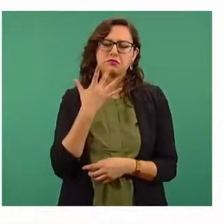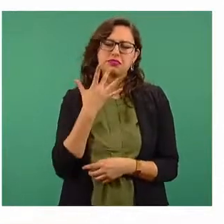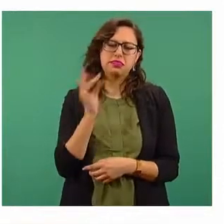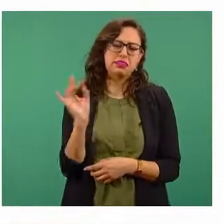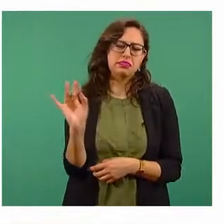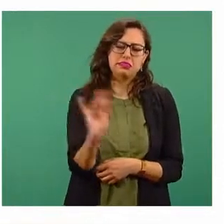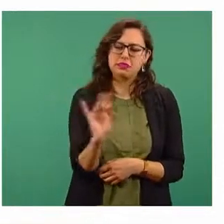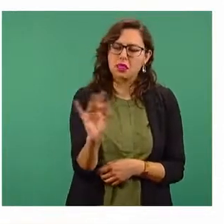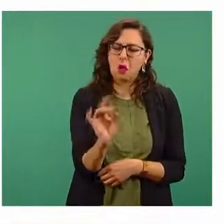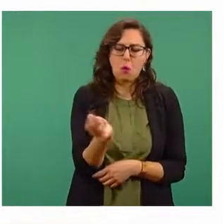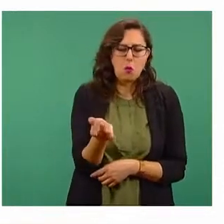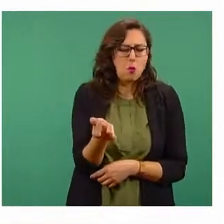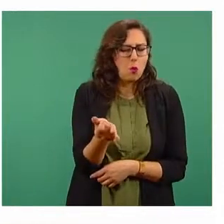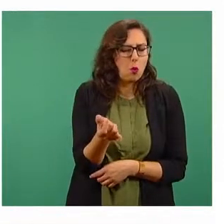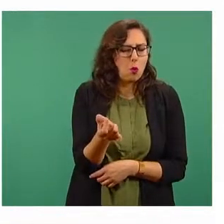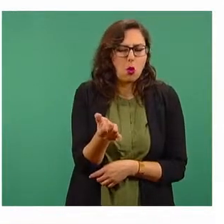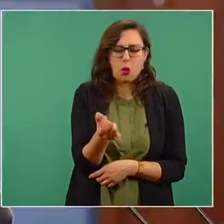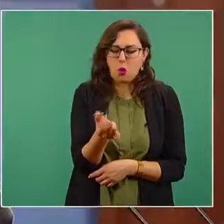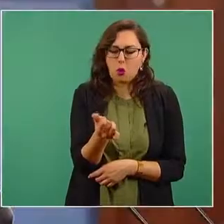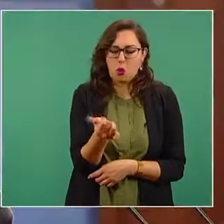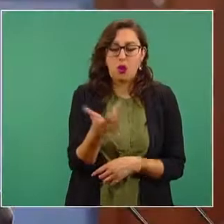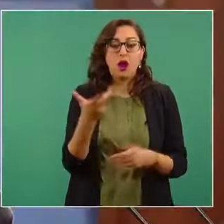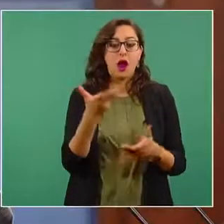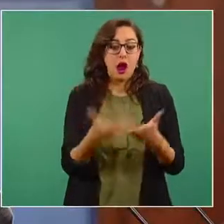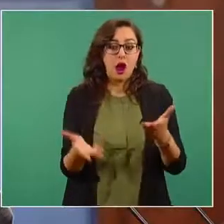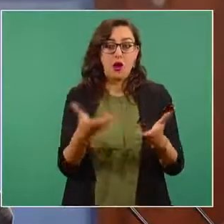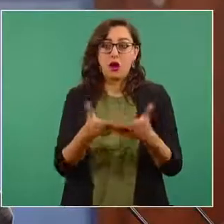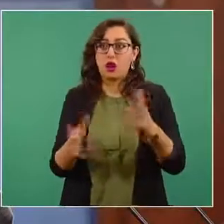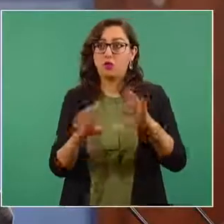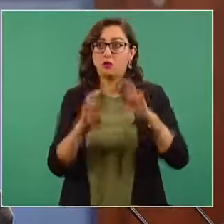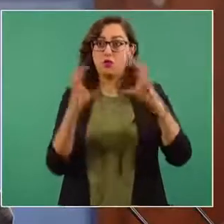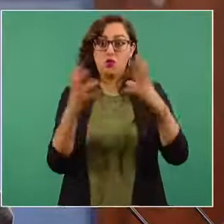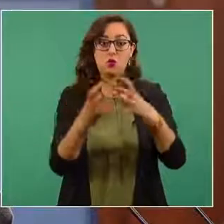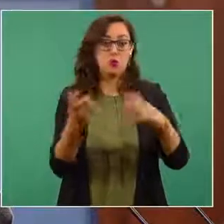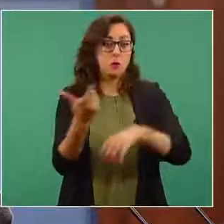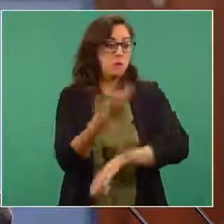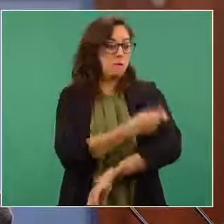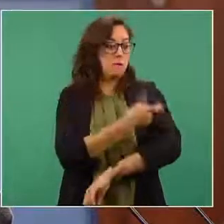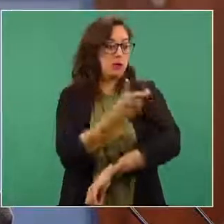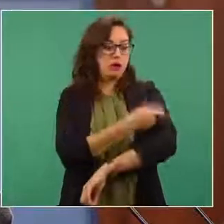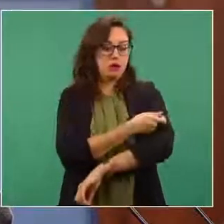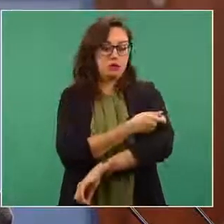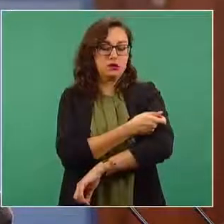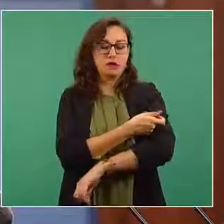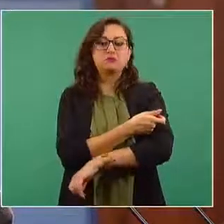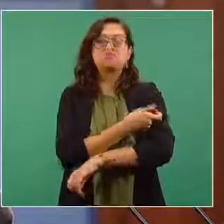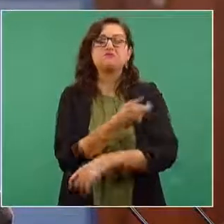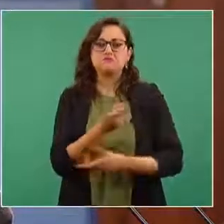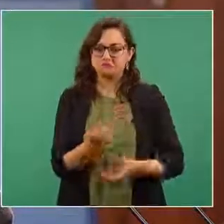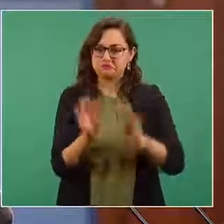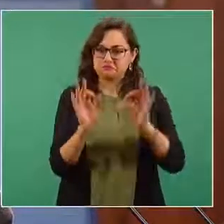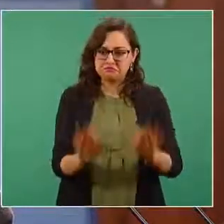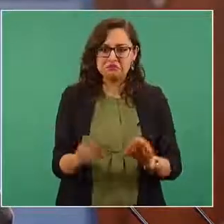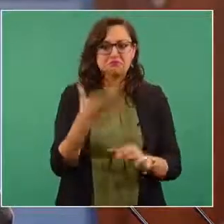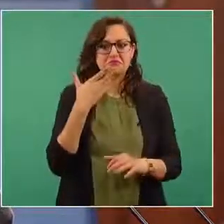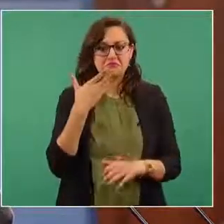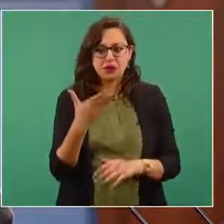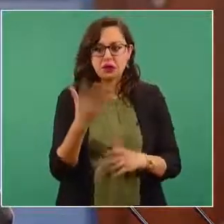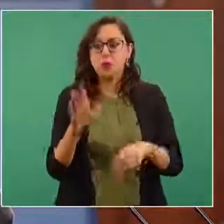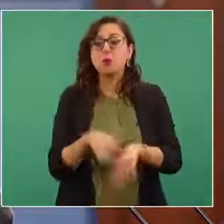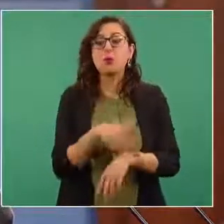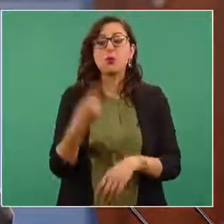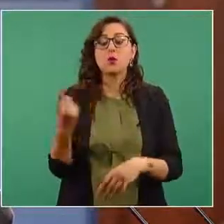esto distingue a las vacunas que hoy en día se están aplicando en todo el mundo. Son vacunas que han seguido un